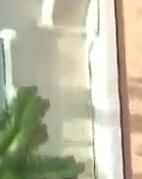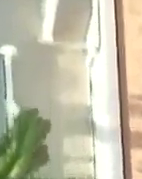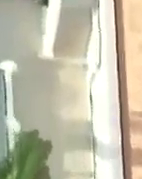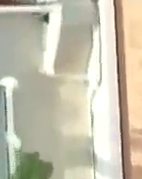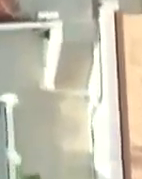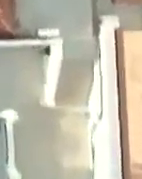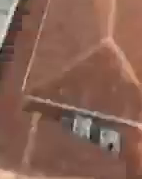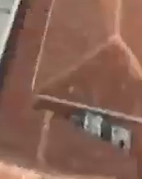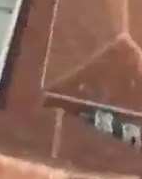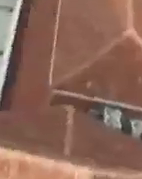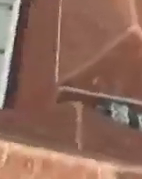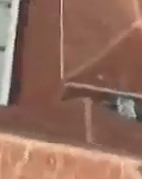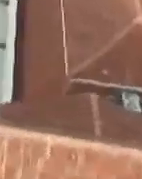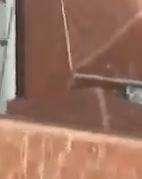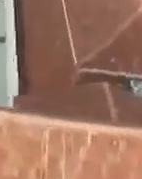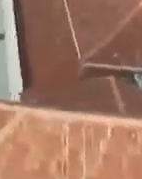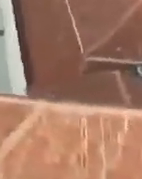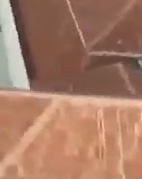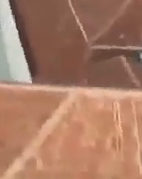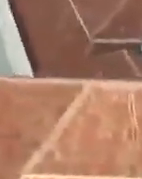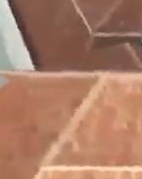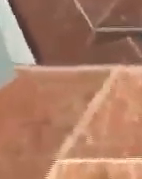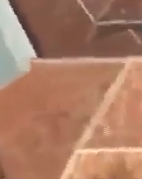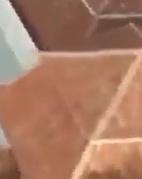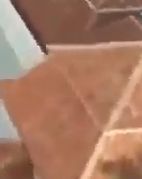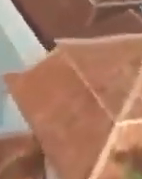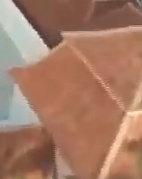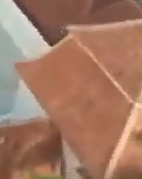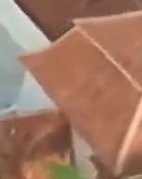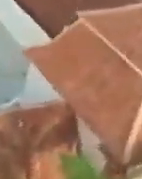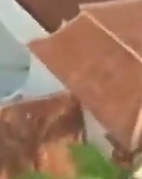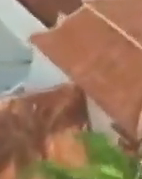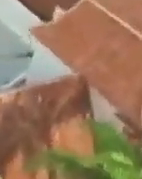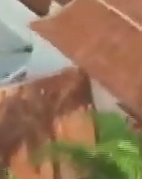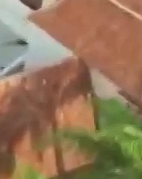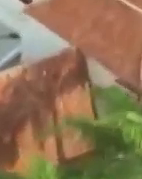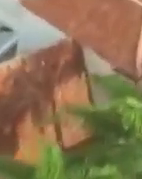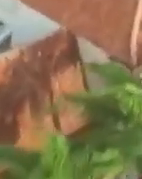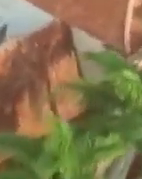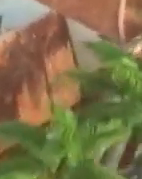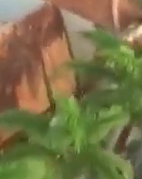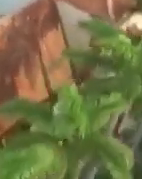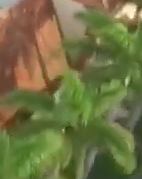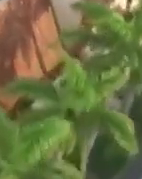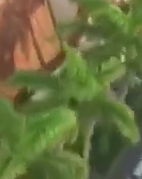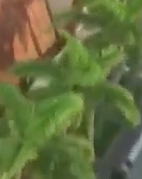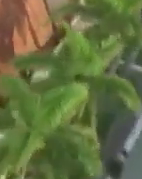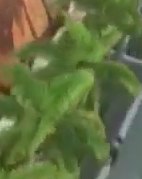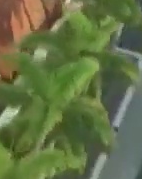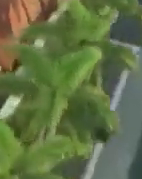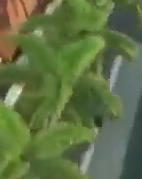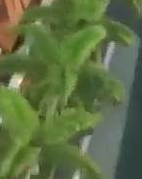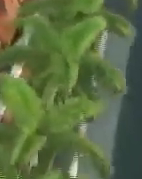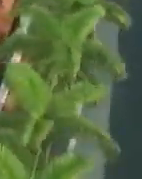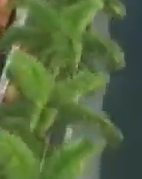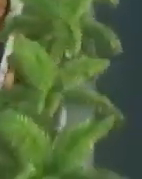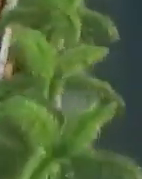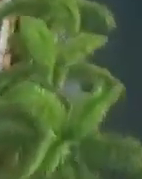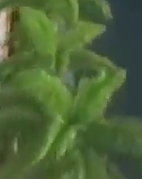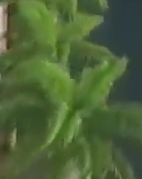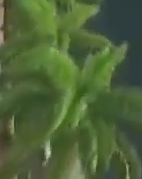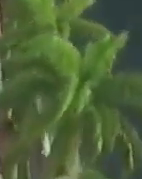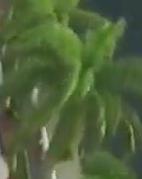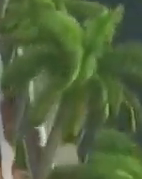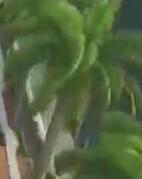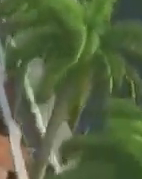también inversionistas internacionales. Esto habla precisamente de la recuperación económica. Estábamos reunidos